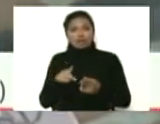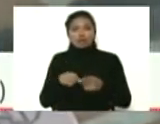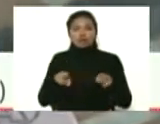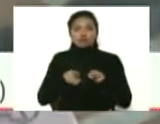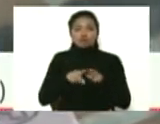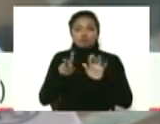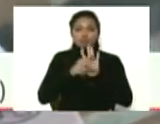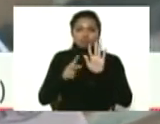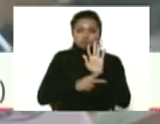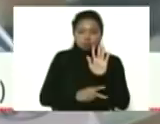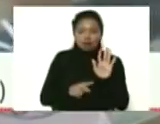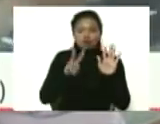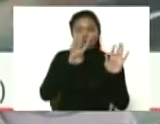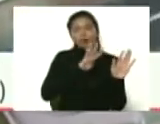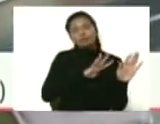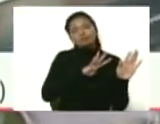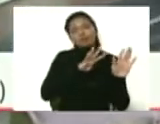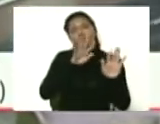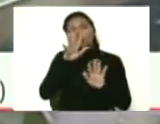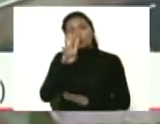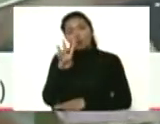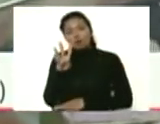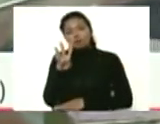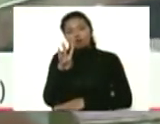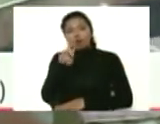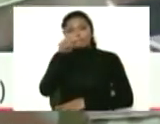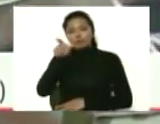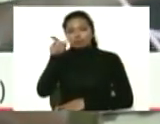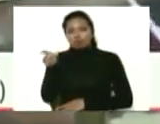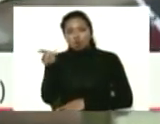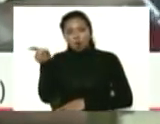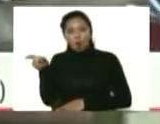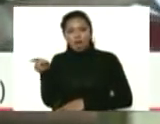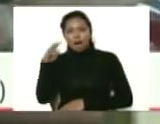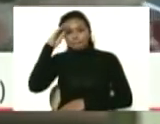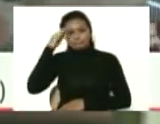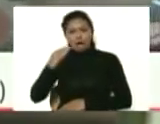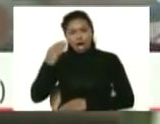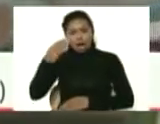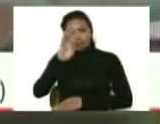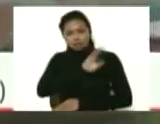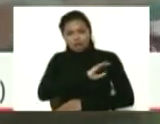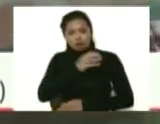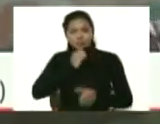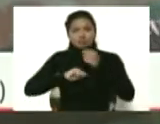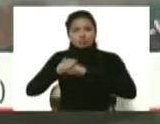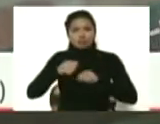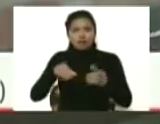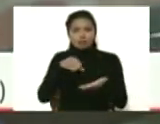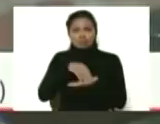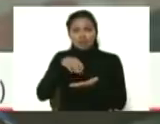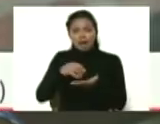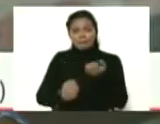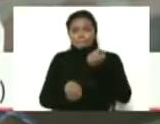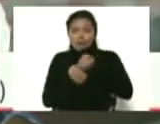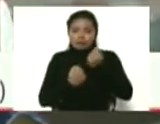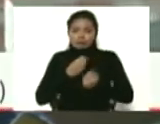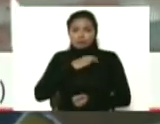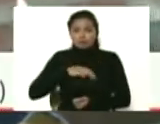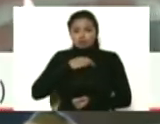registrados 94 combatientes milicianos y milicianas de las bases populares de defensa integral.